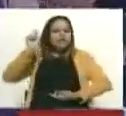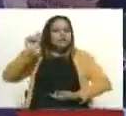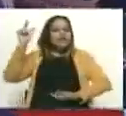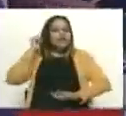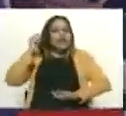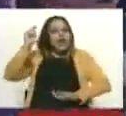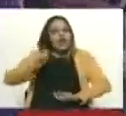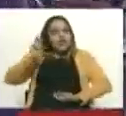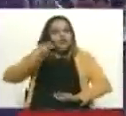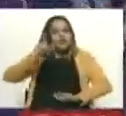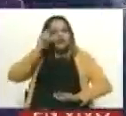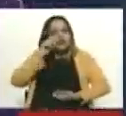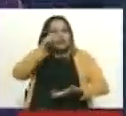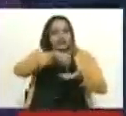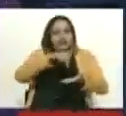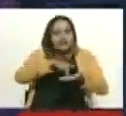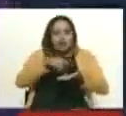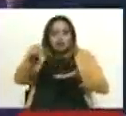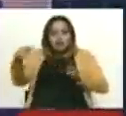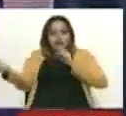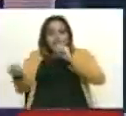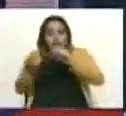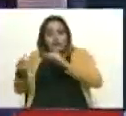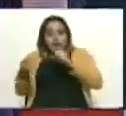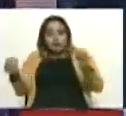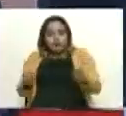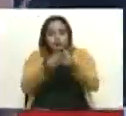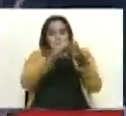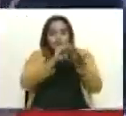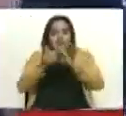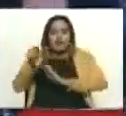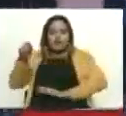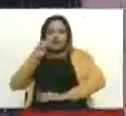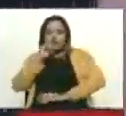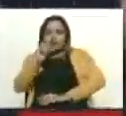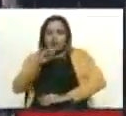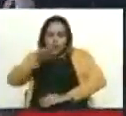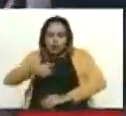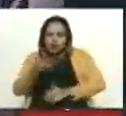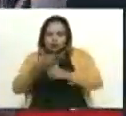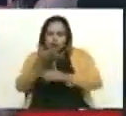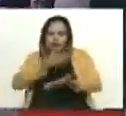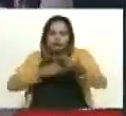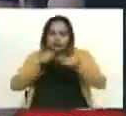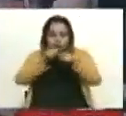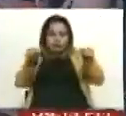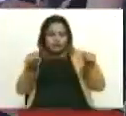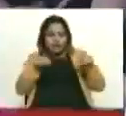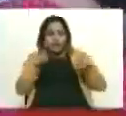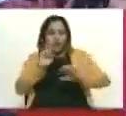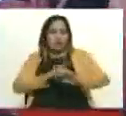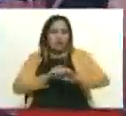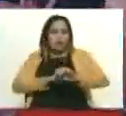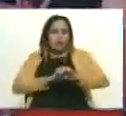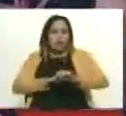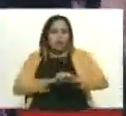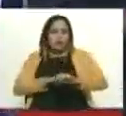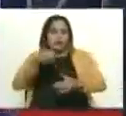diputadas que participaron en este debate con la comunidad. Esta es la información que nosotros podemos compartir con ustedes a esta hora desde